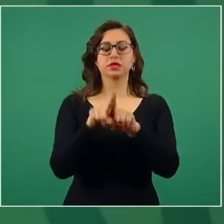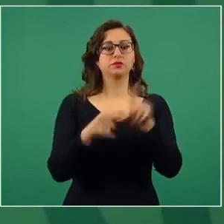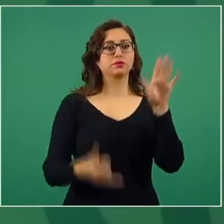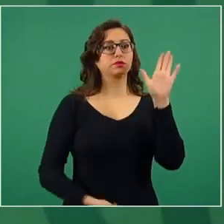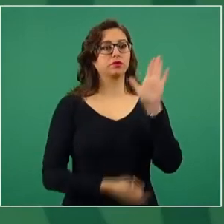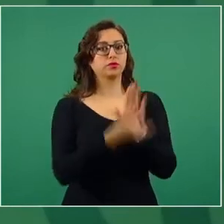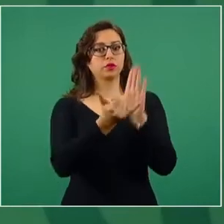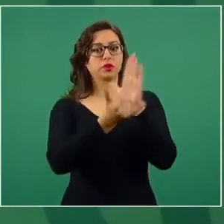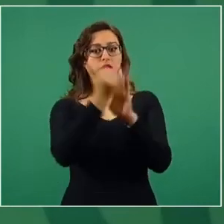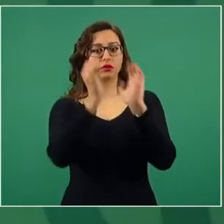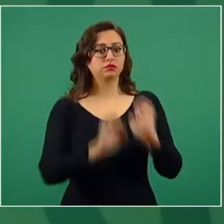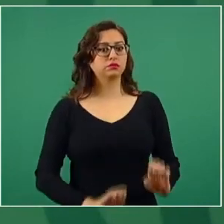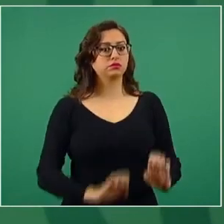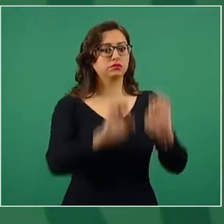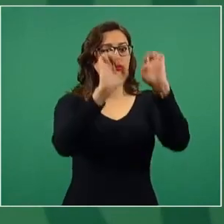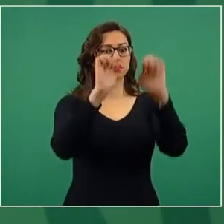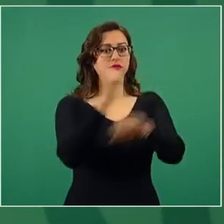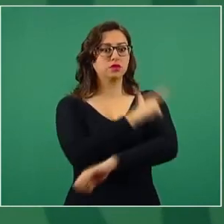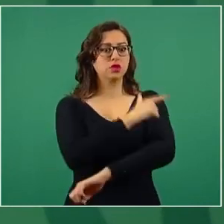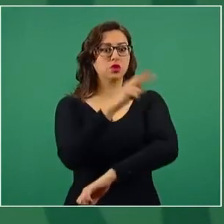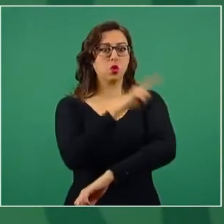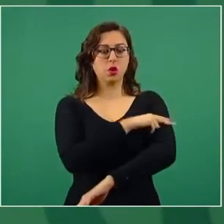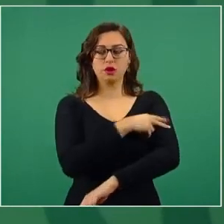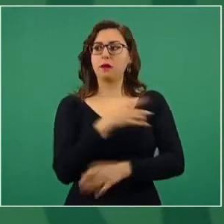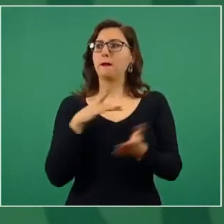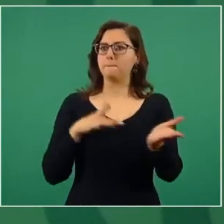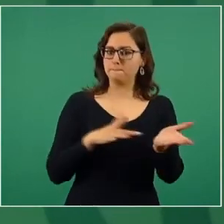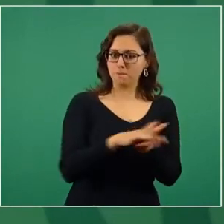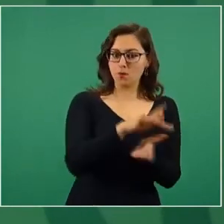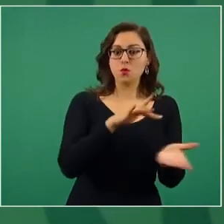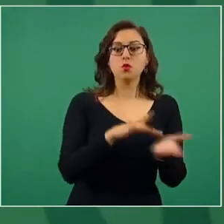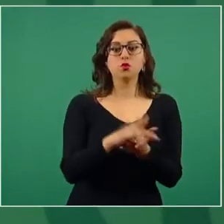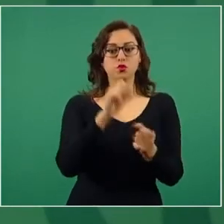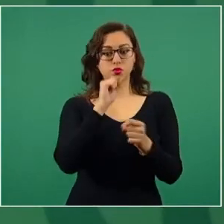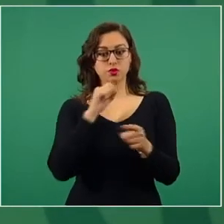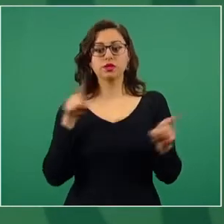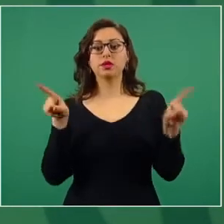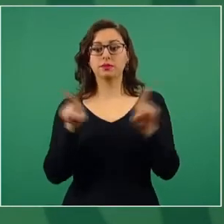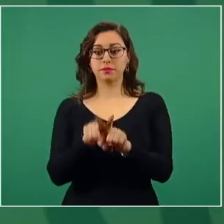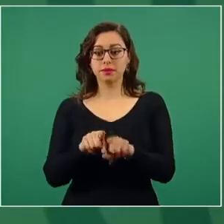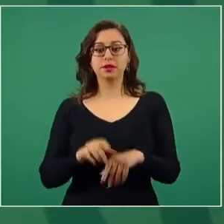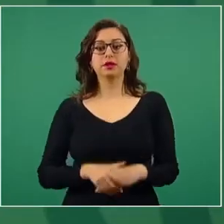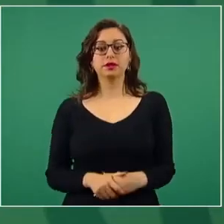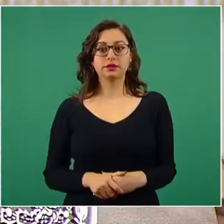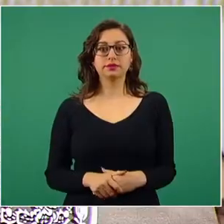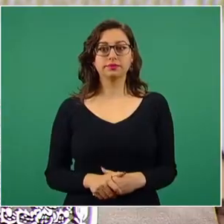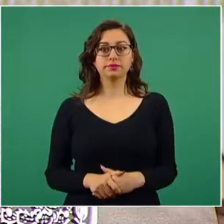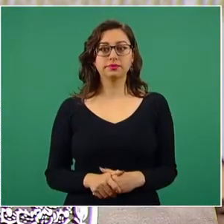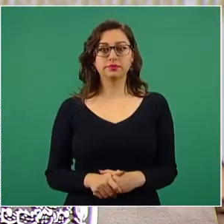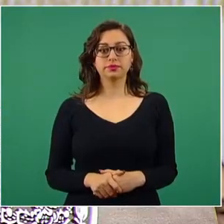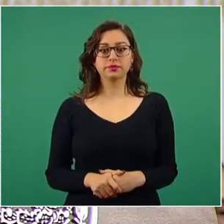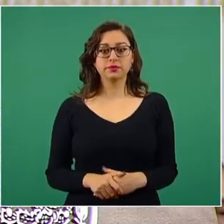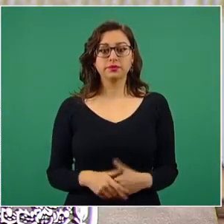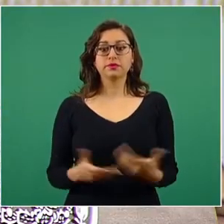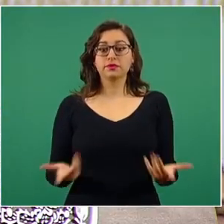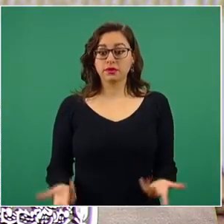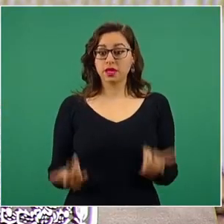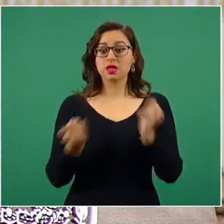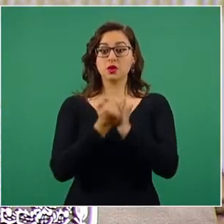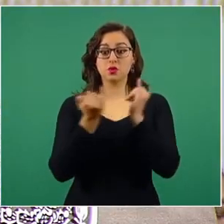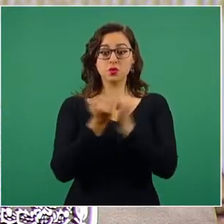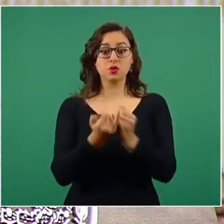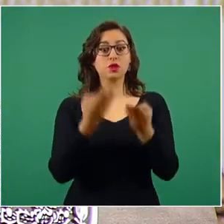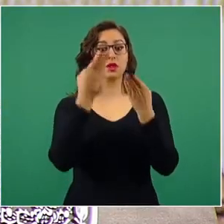Nacional. Se están construyendo sucursales del Banco del